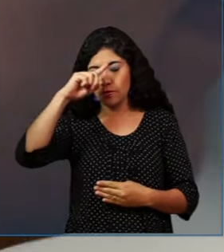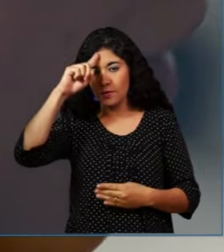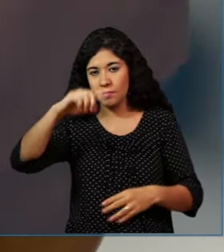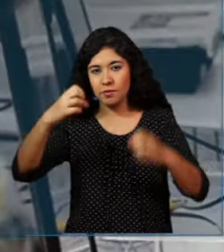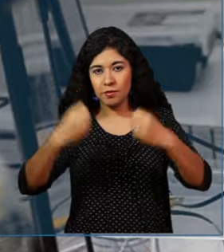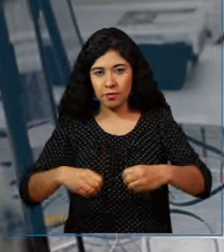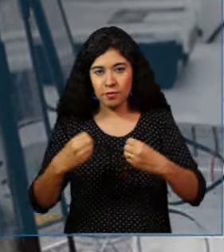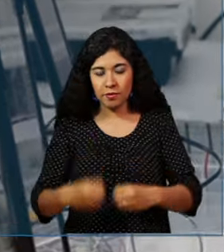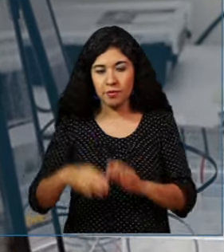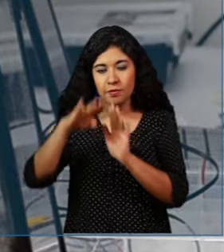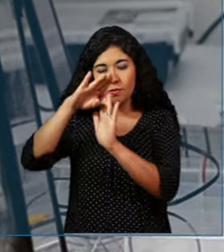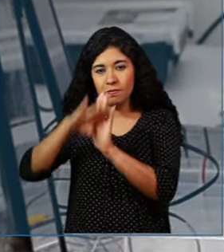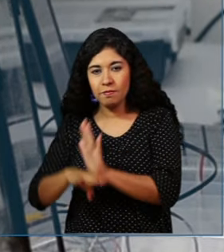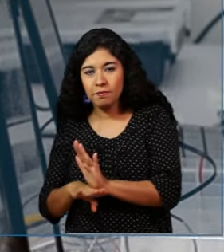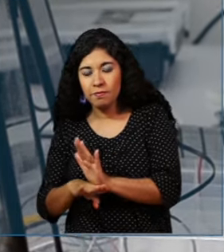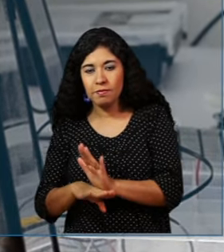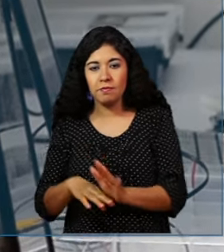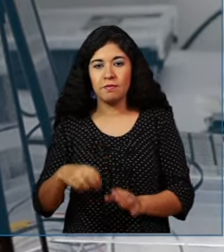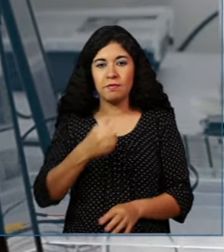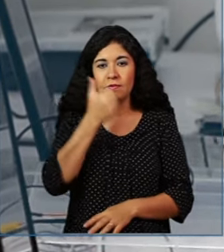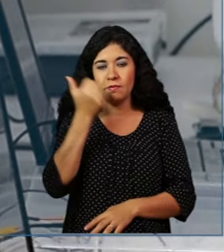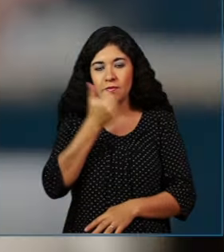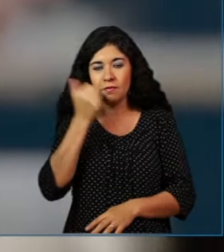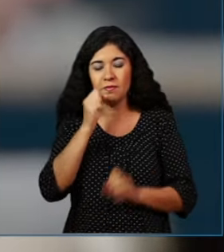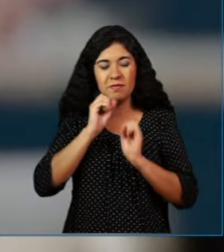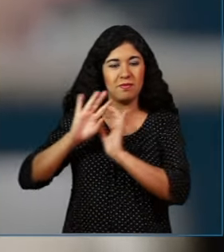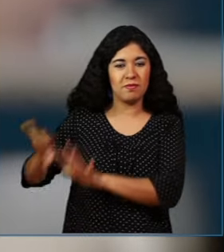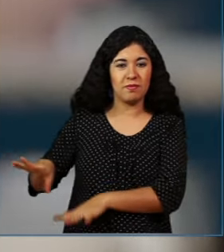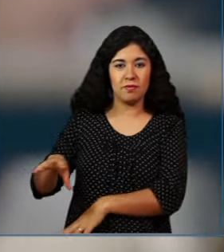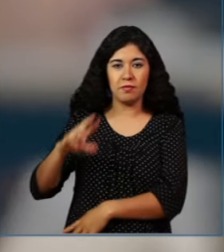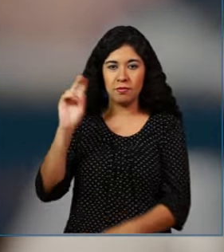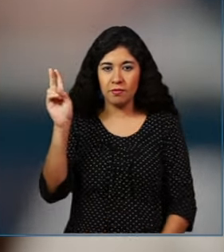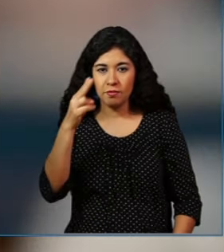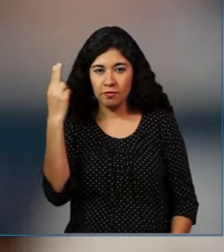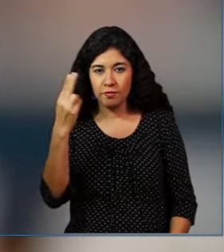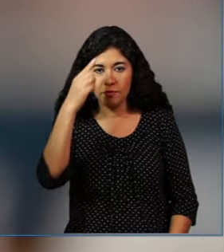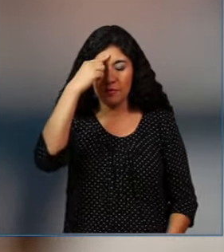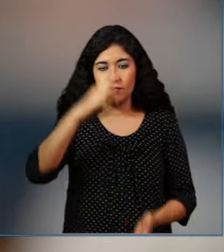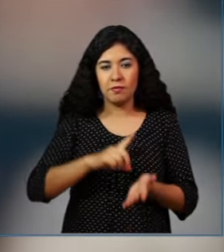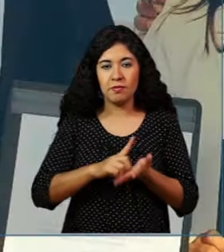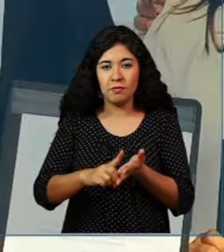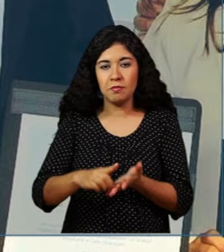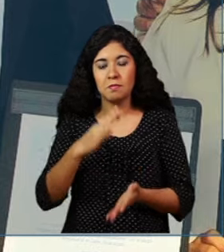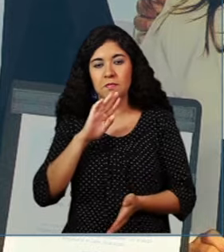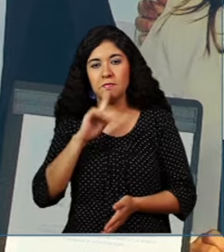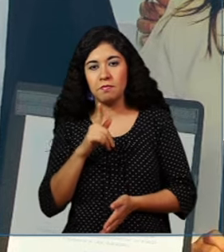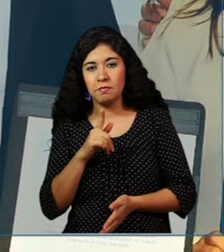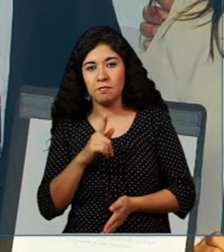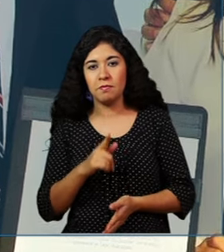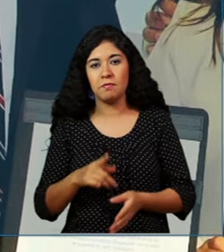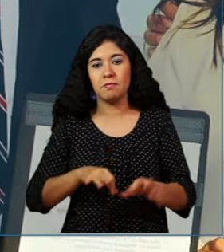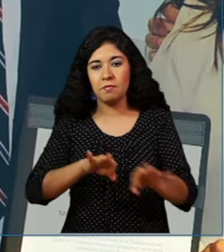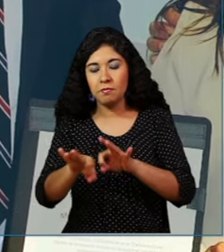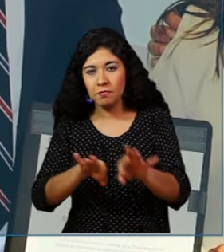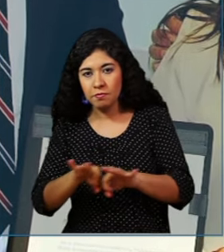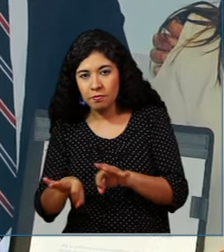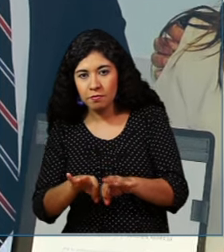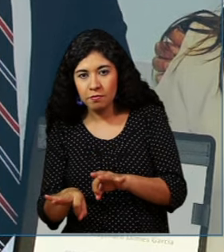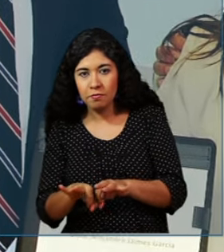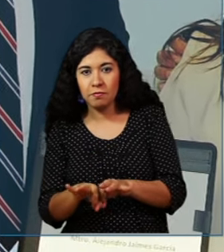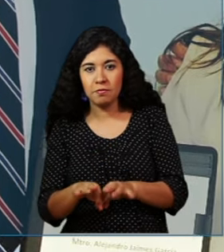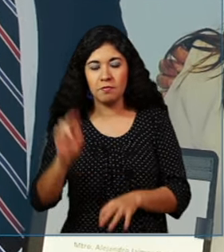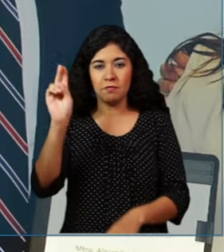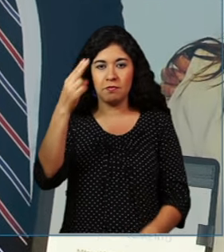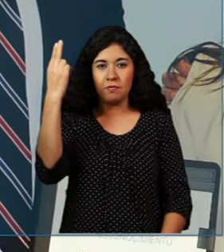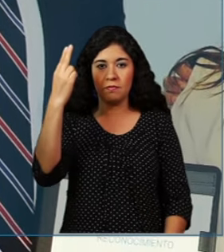Vocacional Ocupacional incide en los índices de deserción, ya que una buena decisión al elegir carrera permite que termine su preparación y se